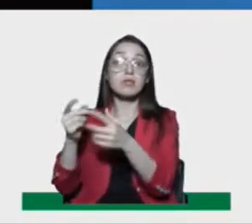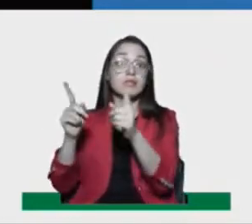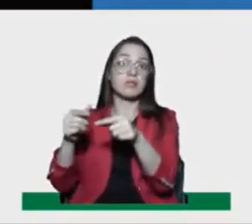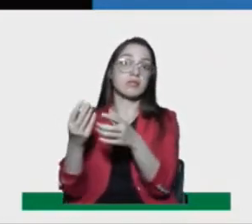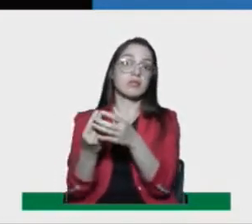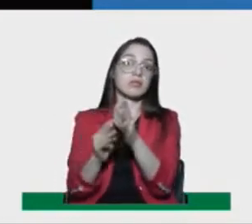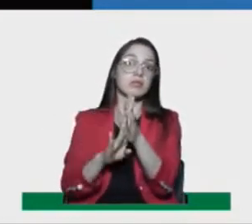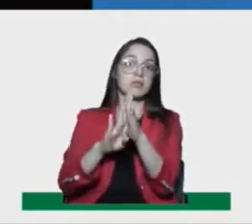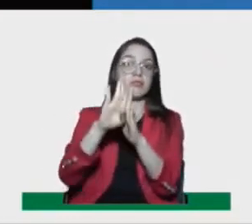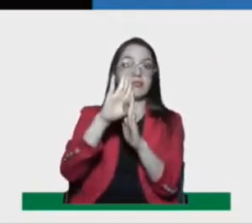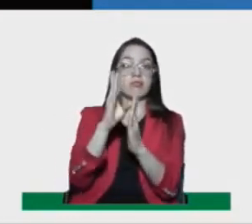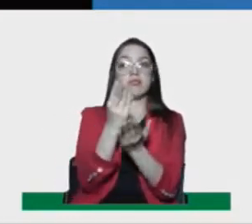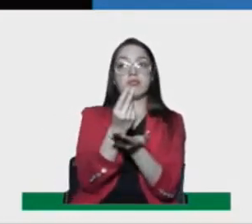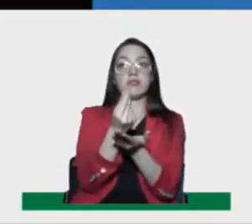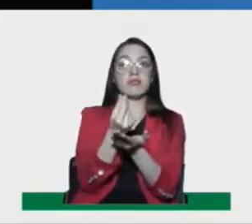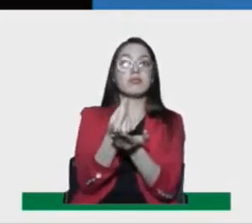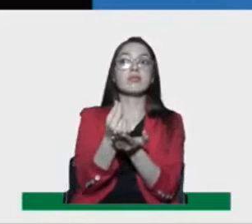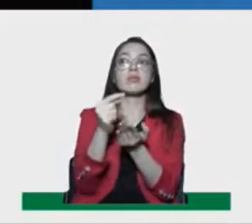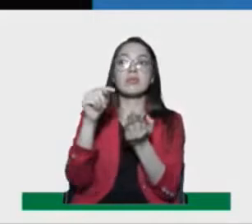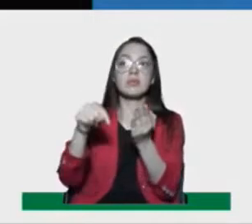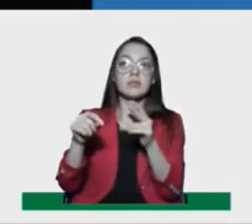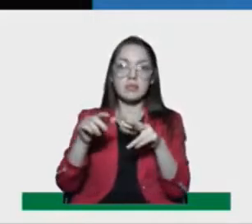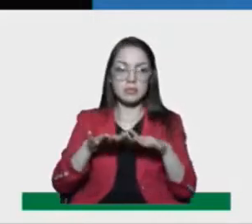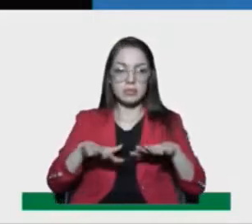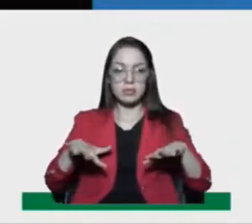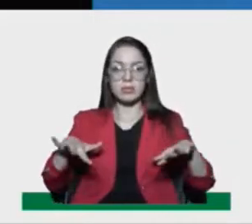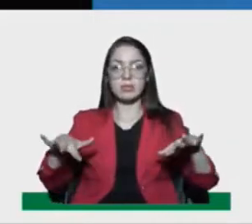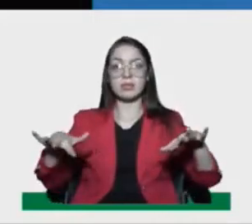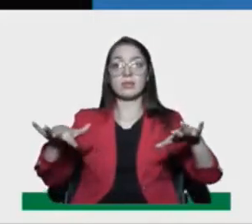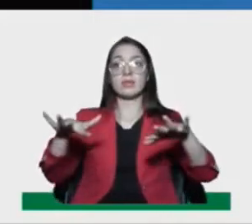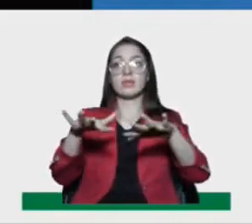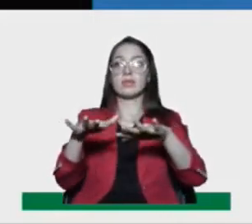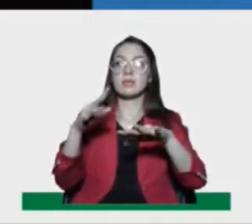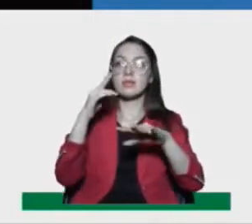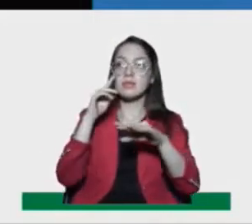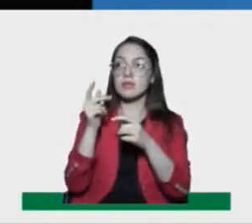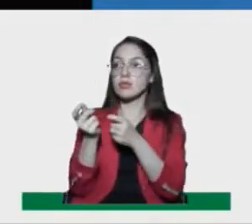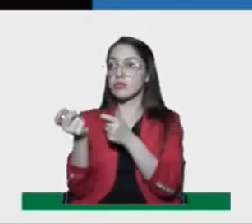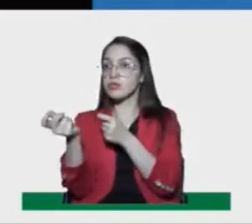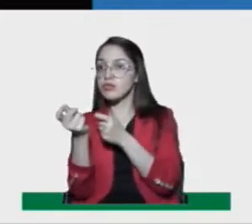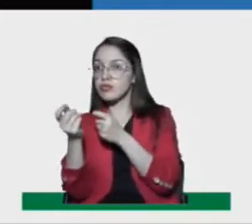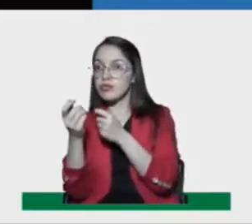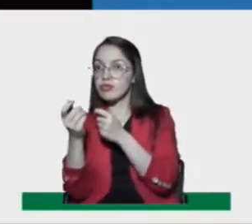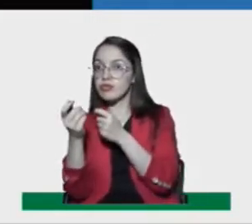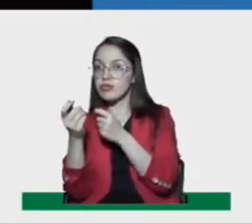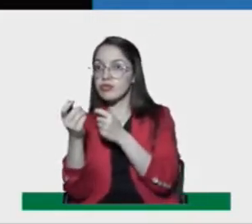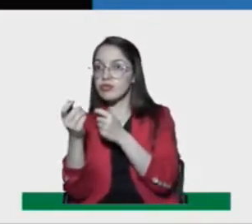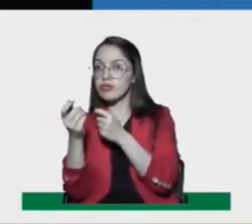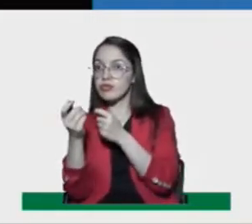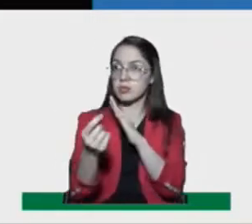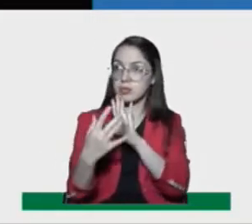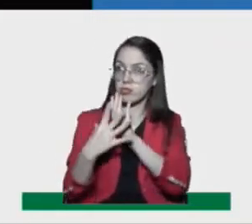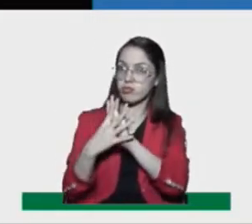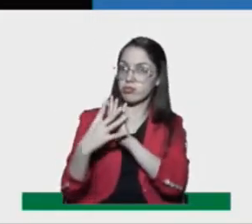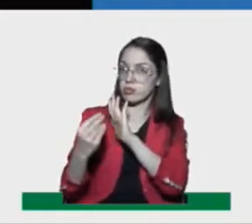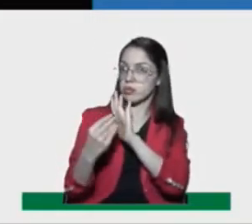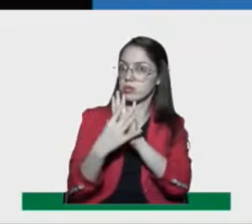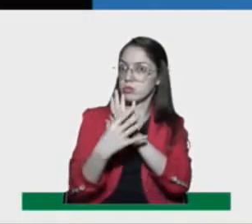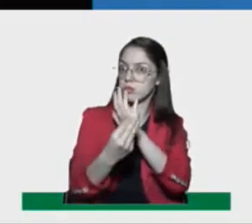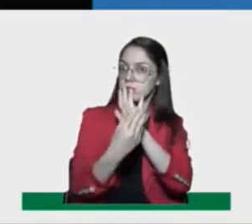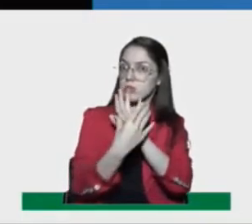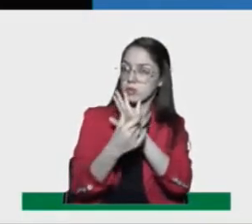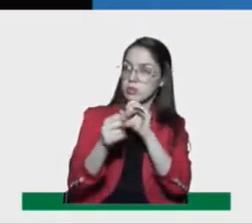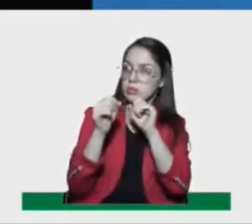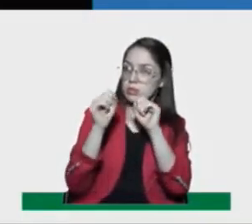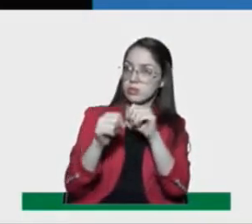hemos generado en la cama en la en el territorio para nuestros vecinos se mostraron los caminos porque no es ahora camino para